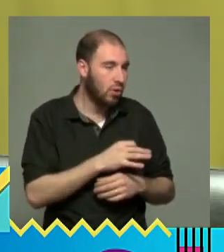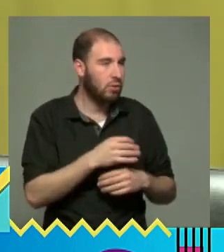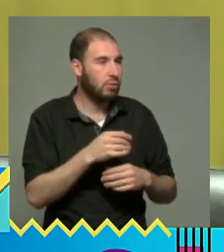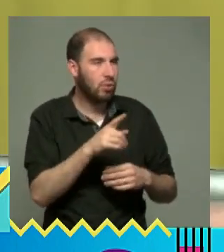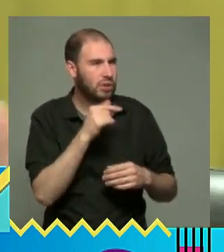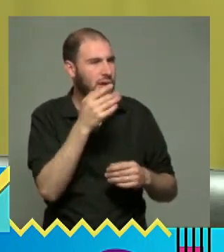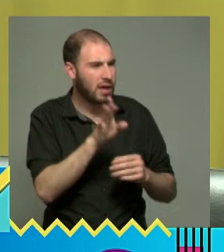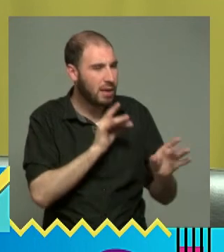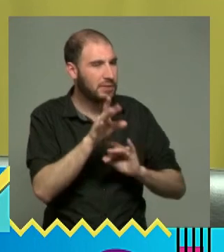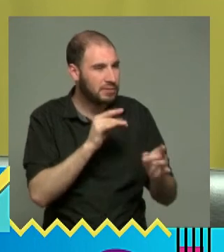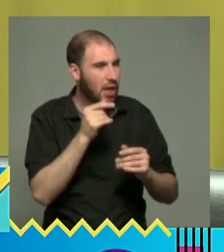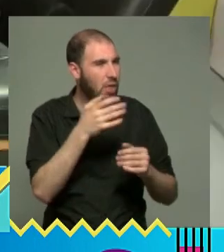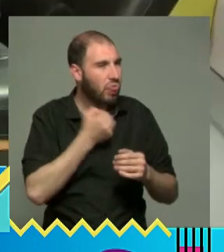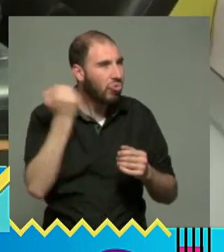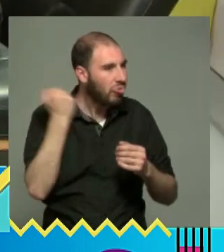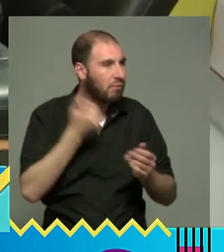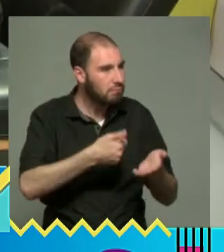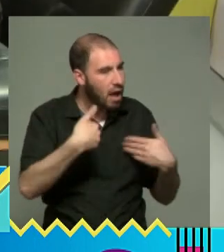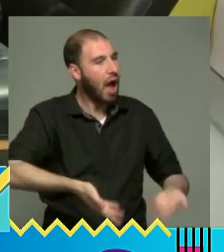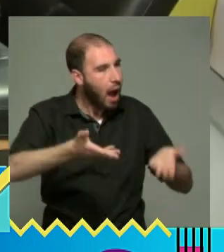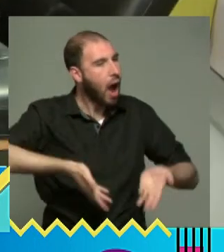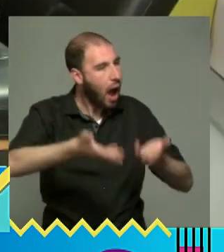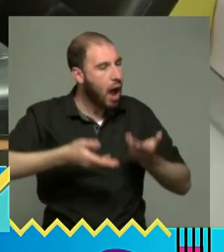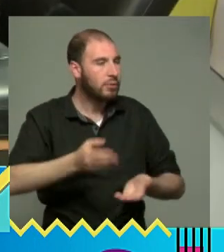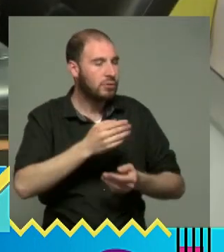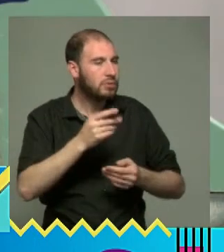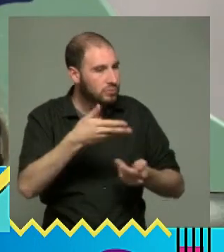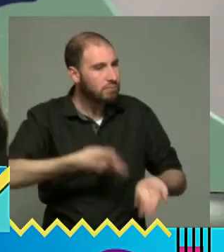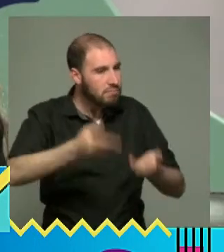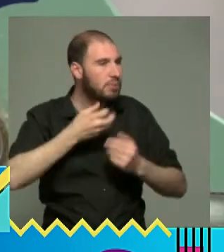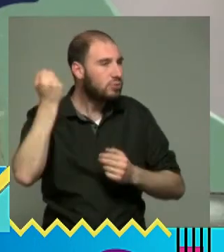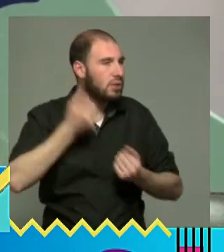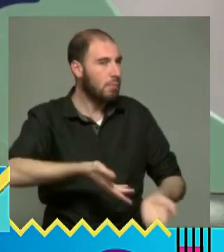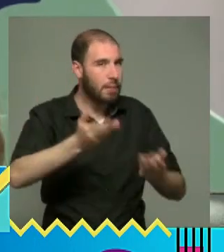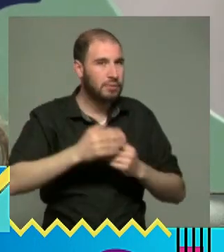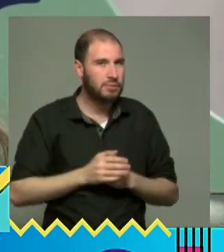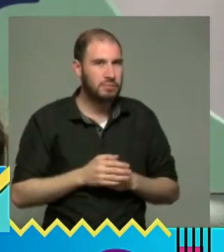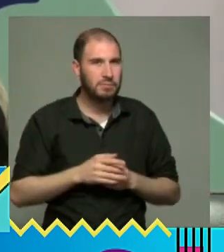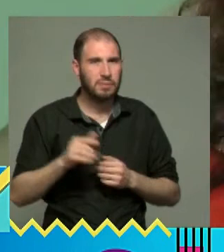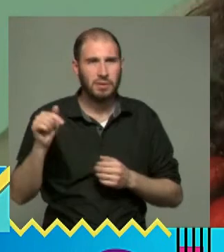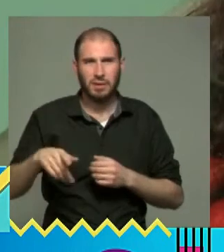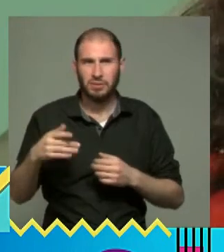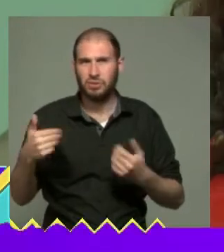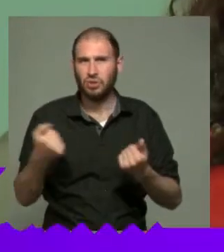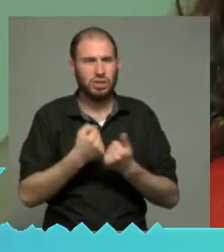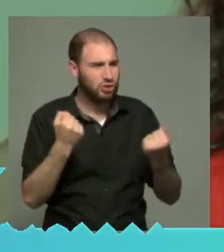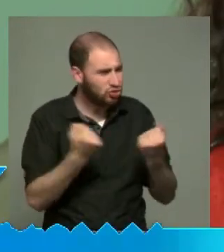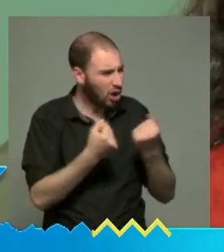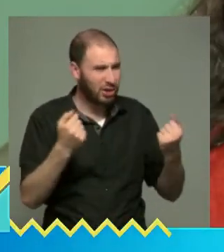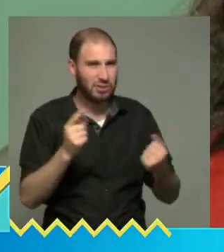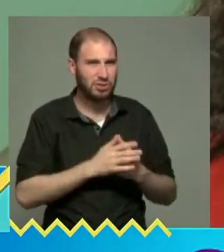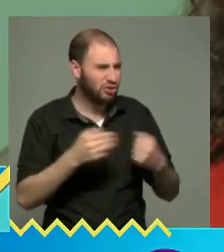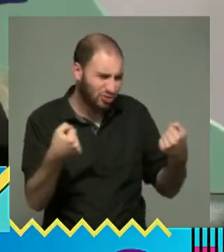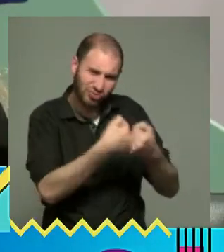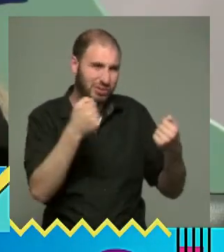pero no puede ir a un club invitándolos de al básquet suicidio. a jugar al rugby. O van a seguir invitándolos al Pero suicidio. eso, porque eso es esa ir al choque por ir esa al es- choque. Está bien no lo es que ir vos al decís. choque. Yo te entiendo lo que no es